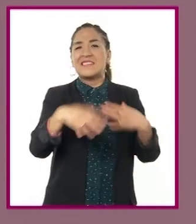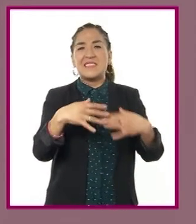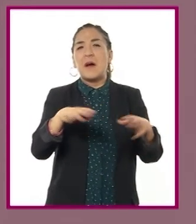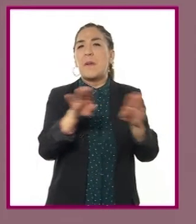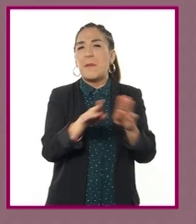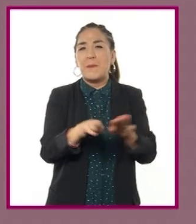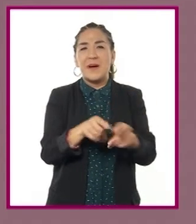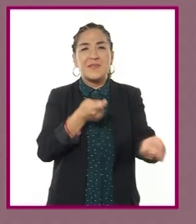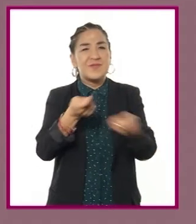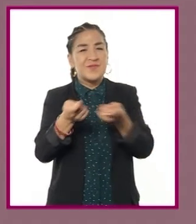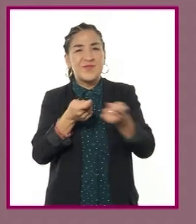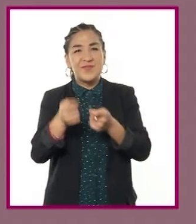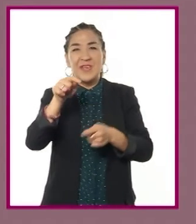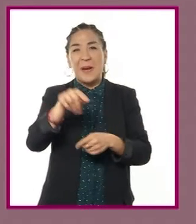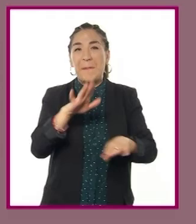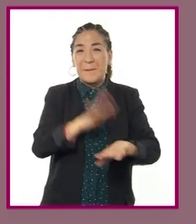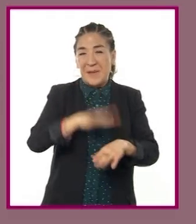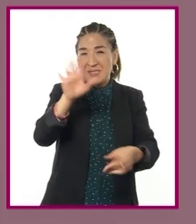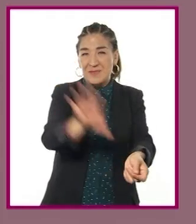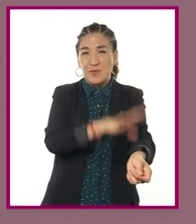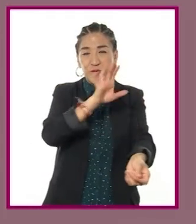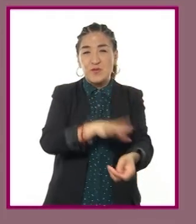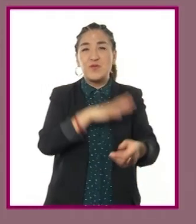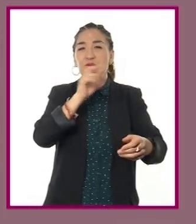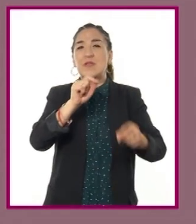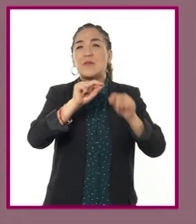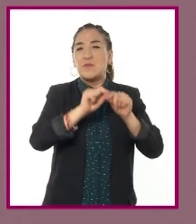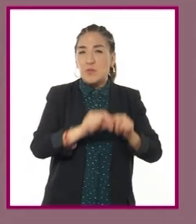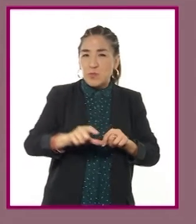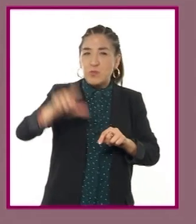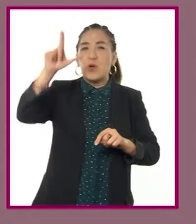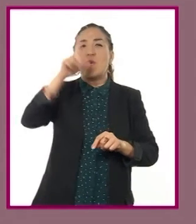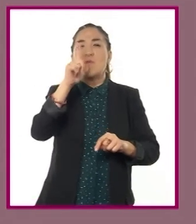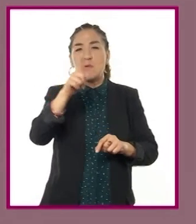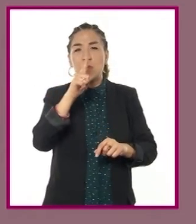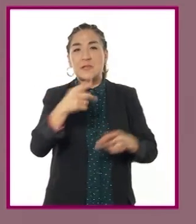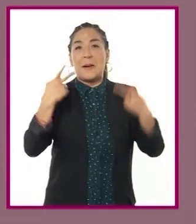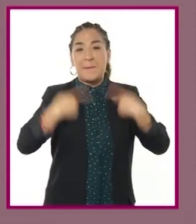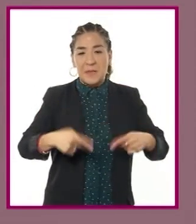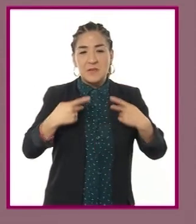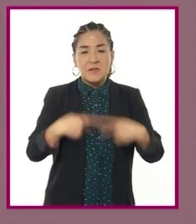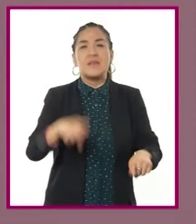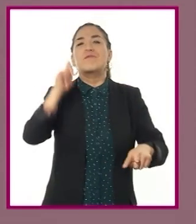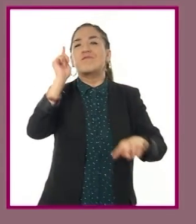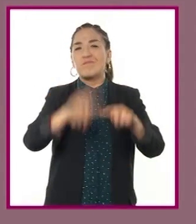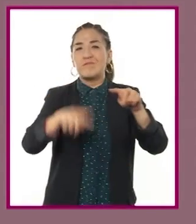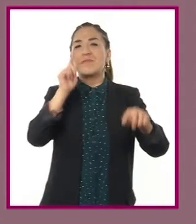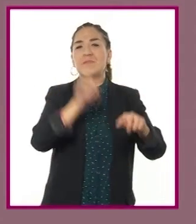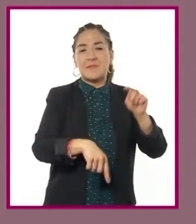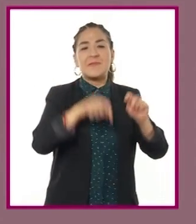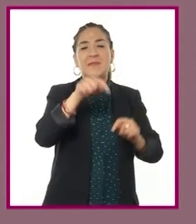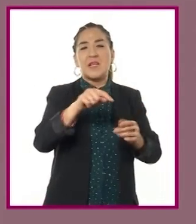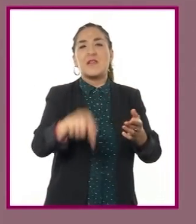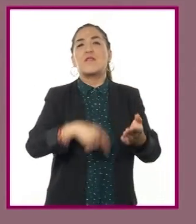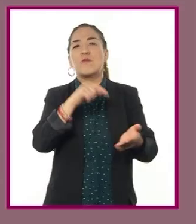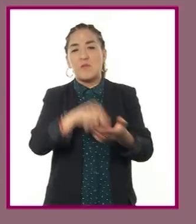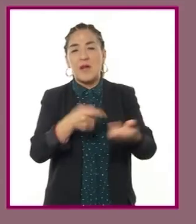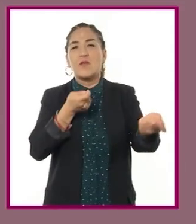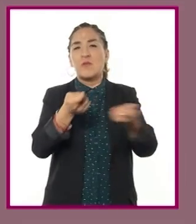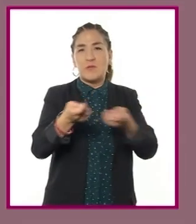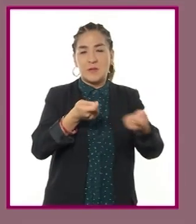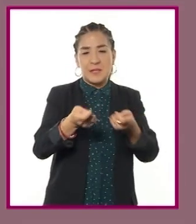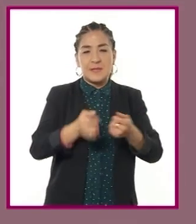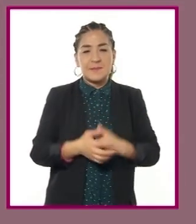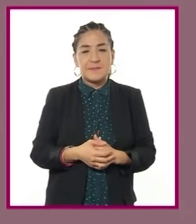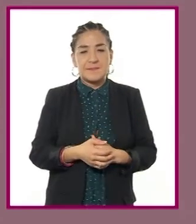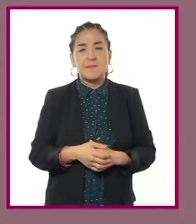el fin de evitarlo, aumentando la potencia del reactor nuclear. Los operadores retiraron manualmente demasiadas barras de control.